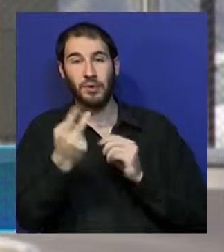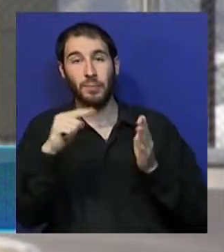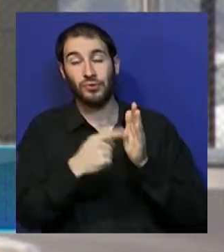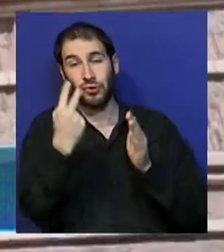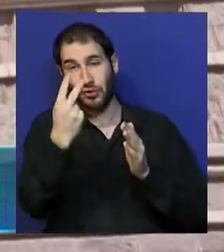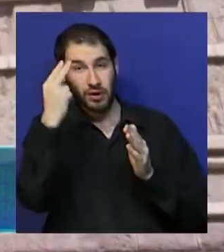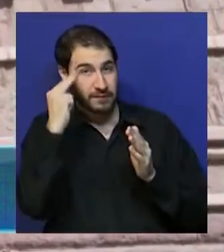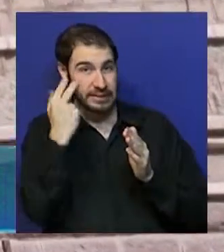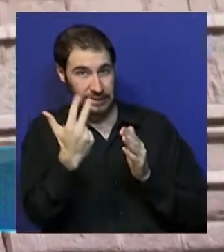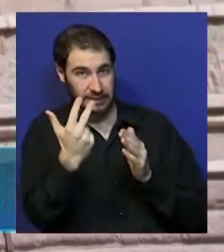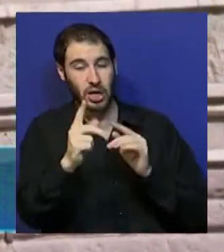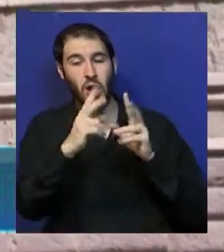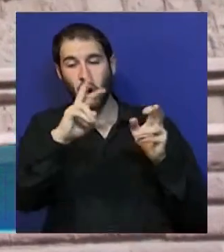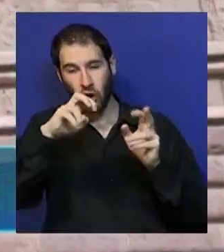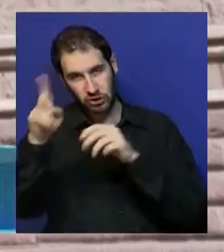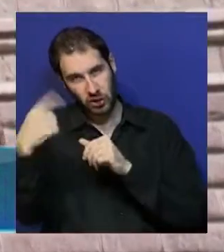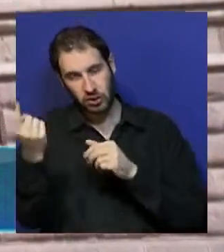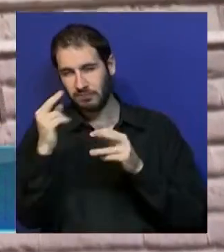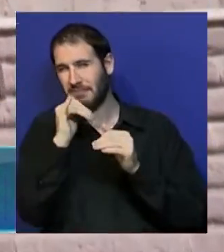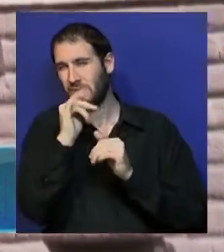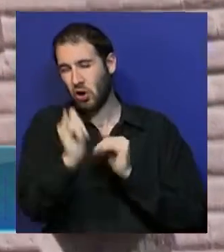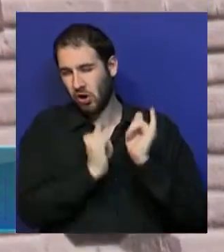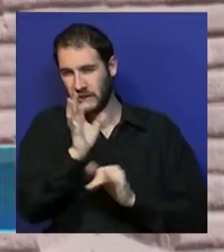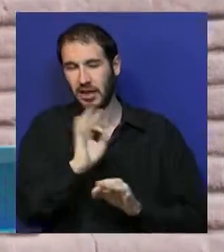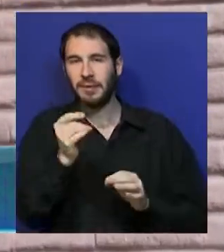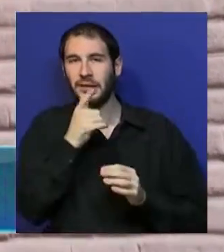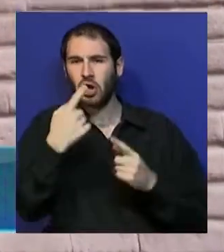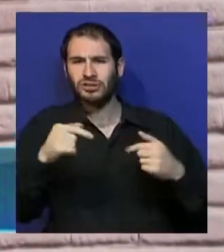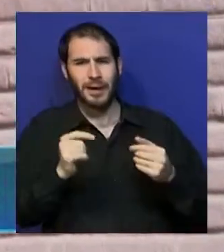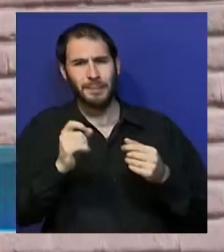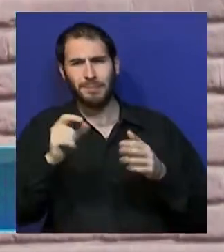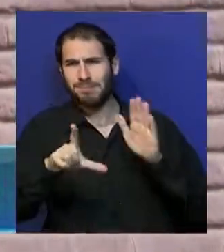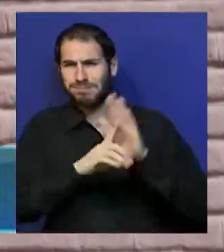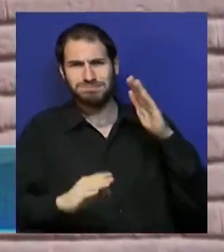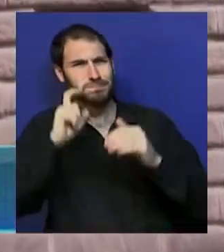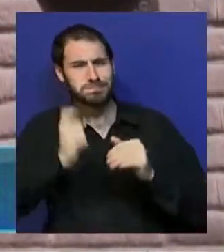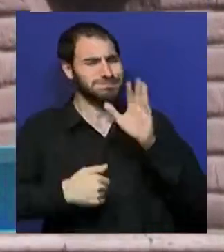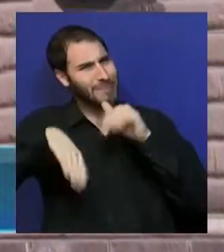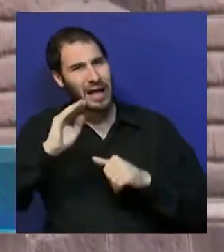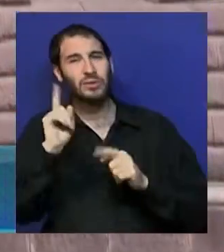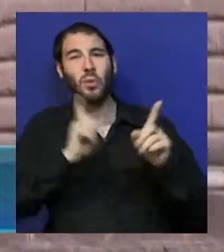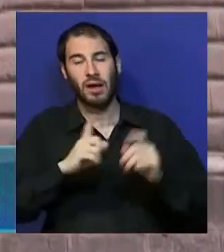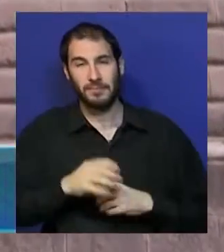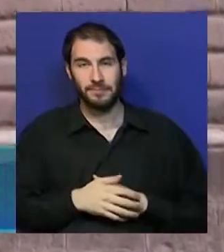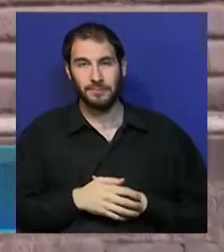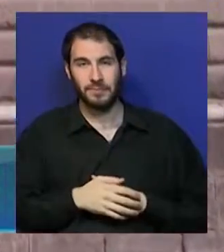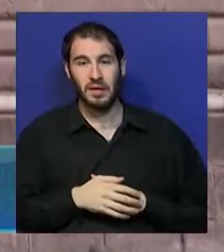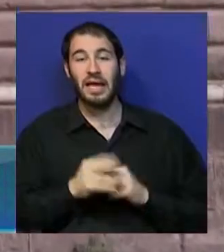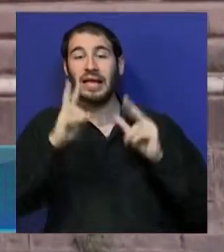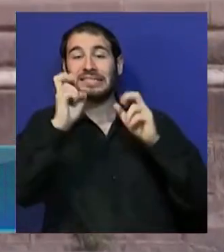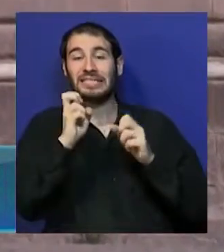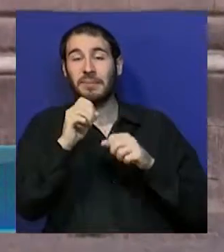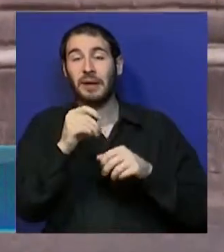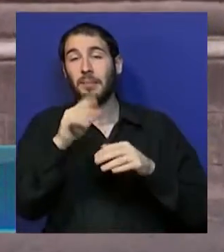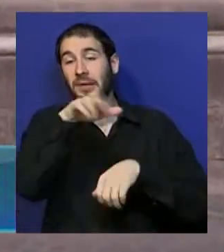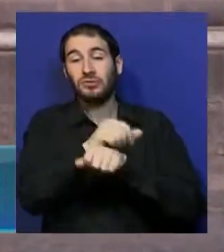293. Y lo otro que no mencioné, que para mí me parece la violación más flagrante de todas, es que al hablar de los motivos del cese